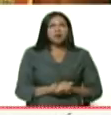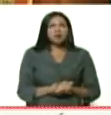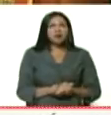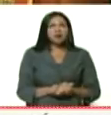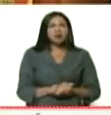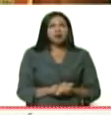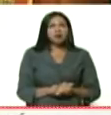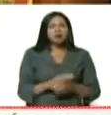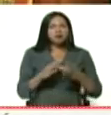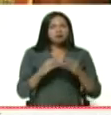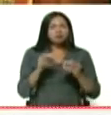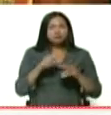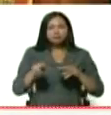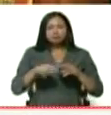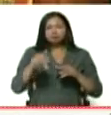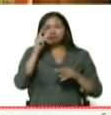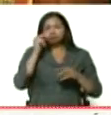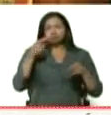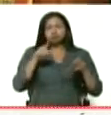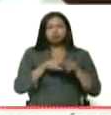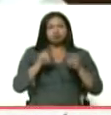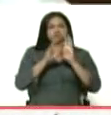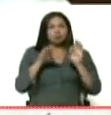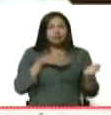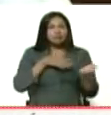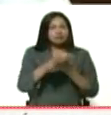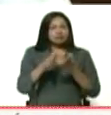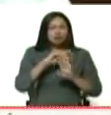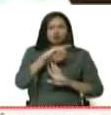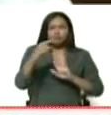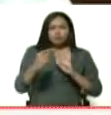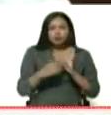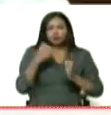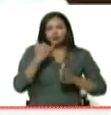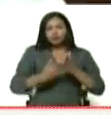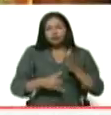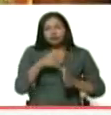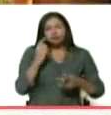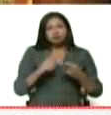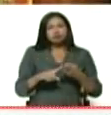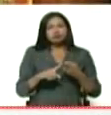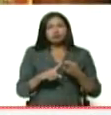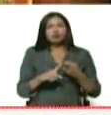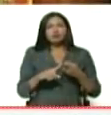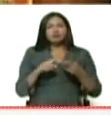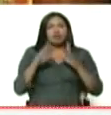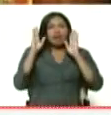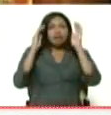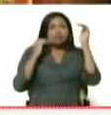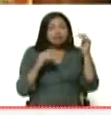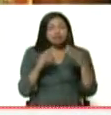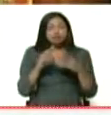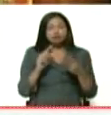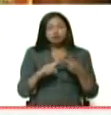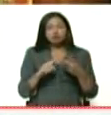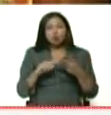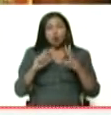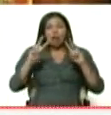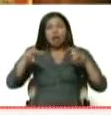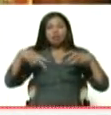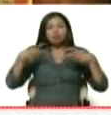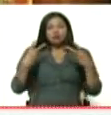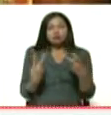y todos esos niños y niñas le tenemos que garantizar todo. La inscripción, la atención, la